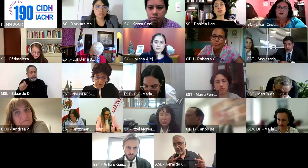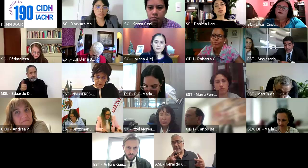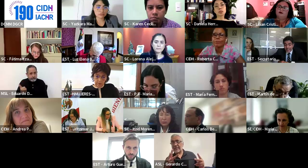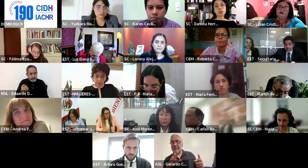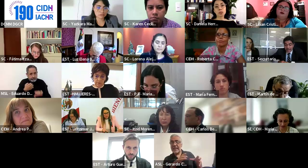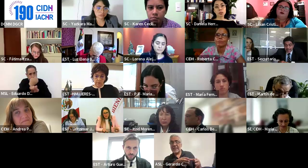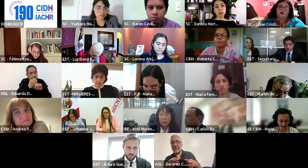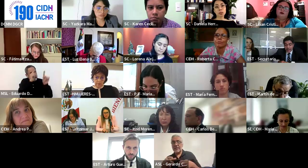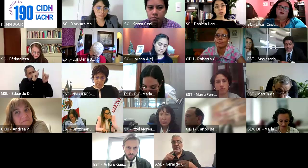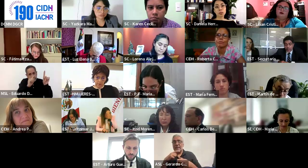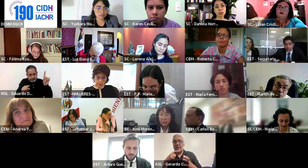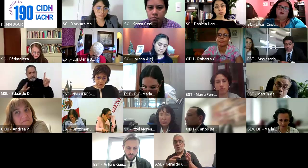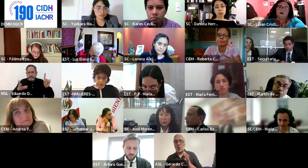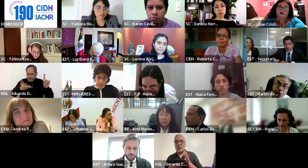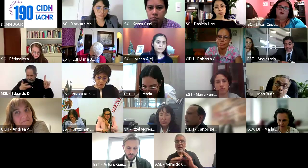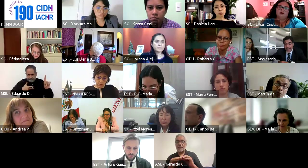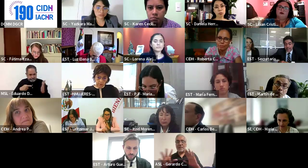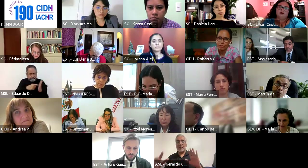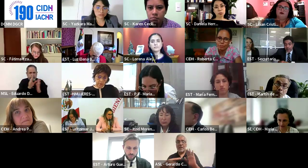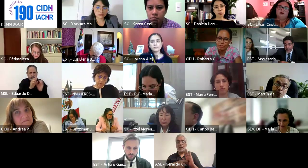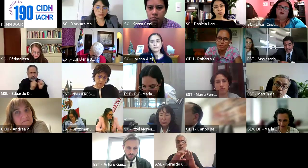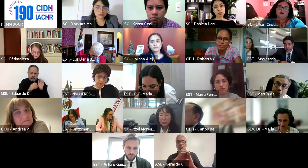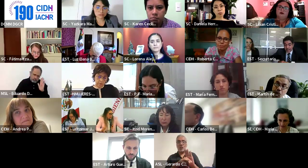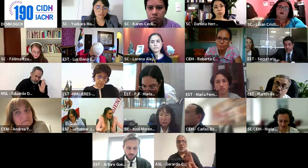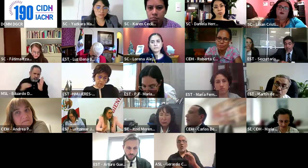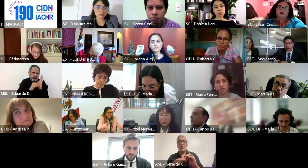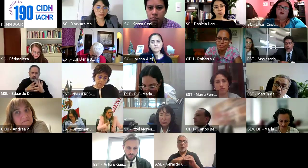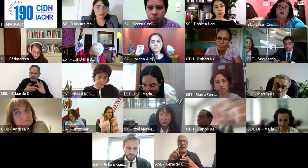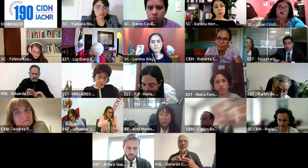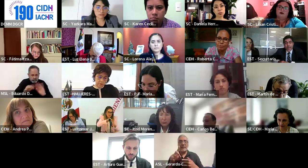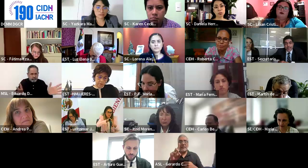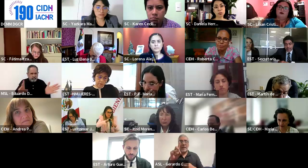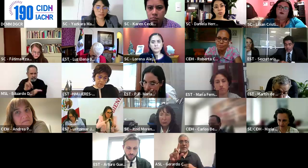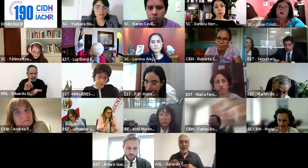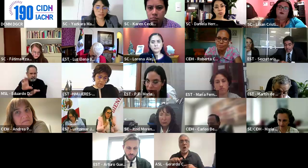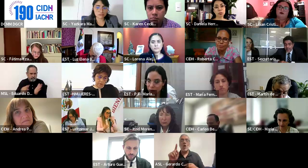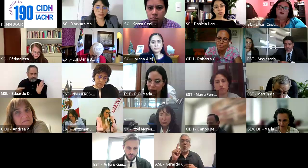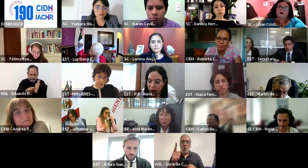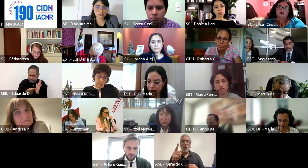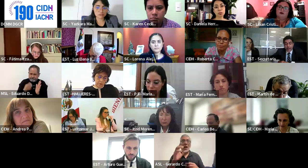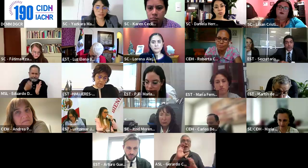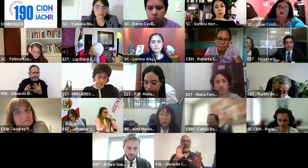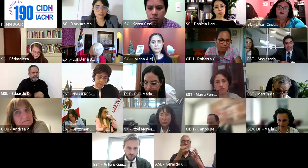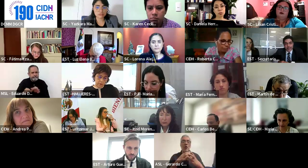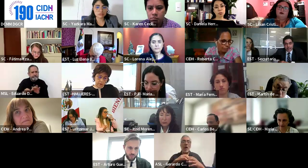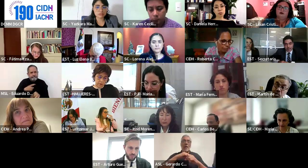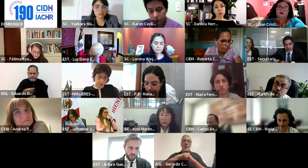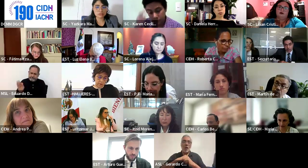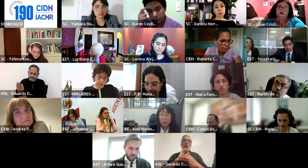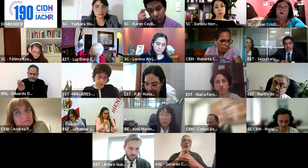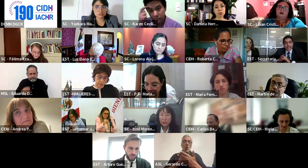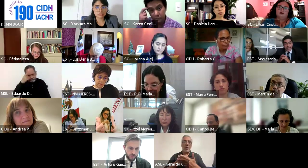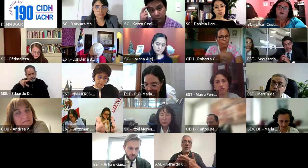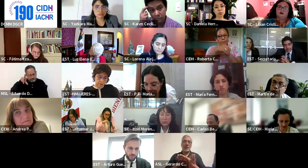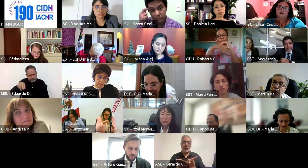entidades se reconoce expresamente en sus constituciones a la discapacidad como una de las categorías a proteger en contra de la